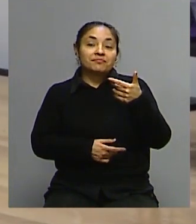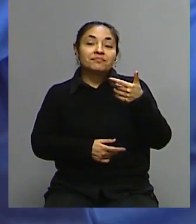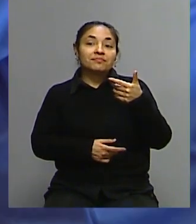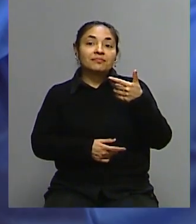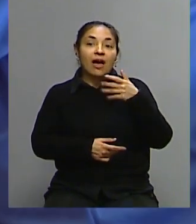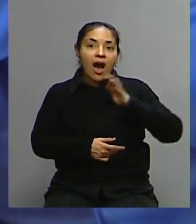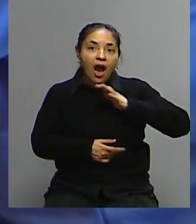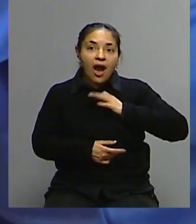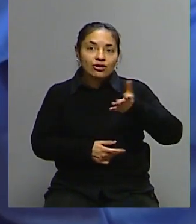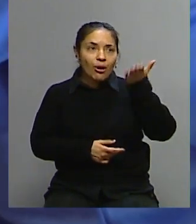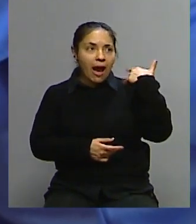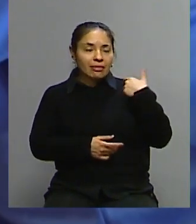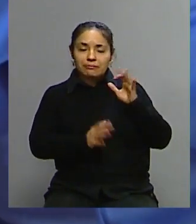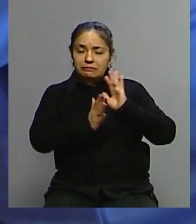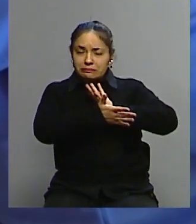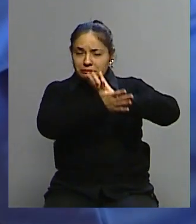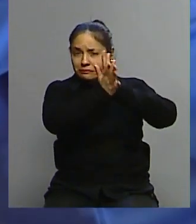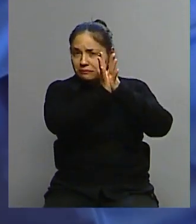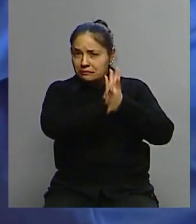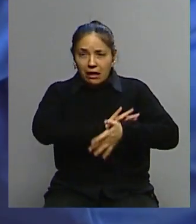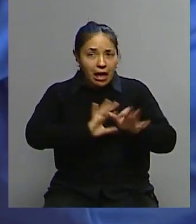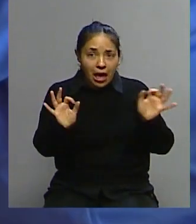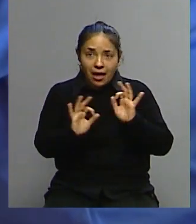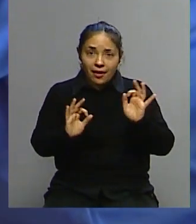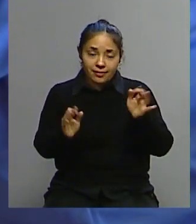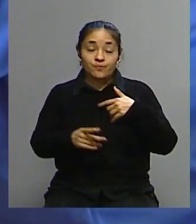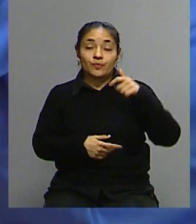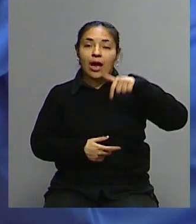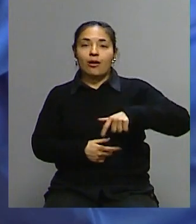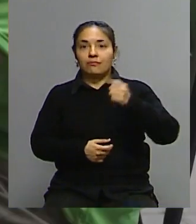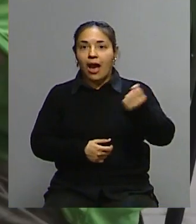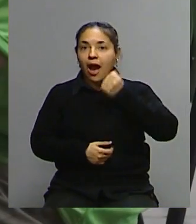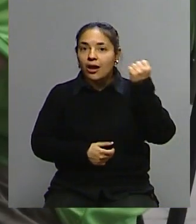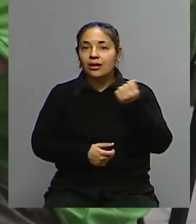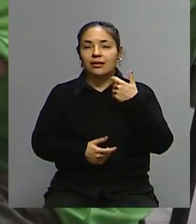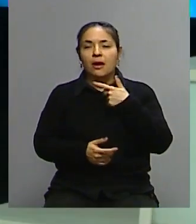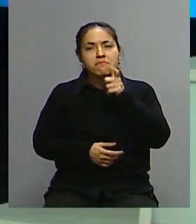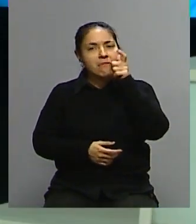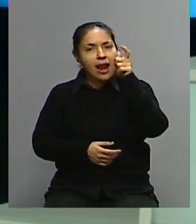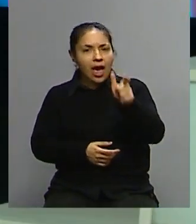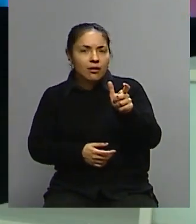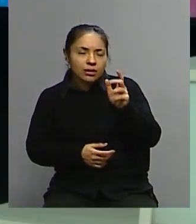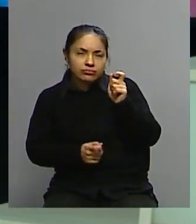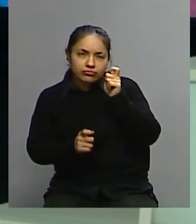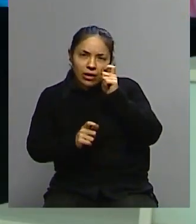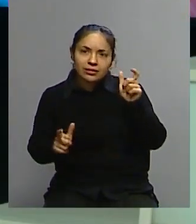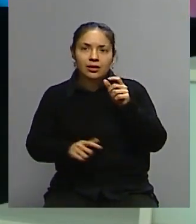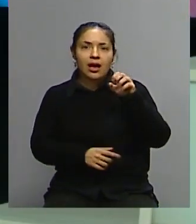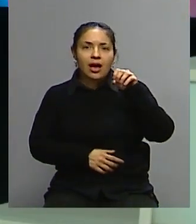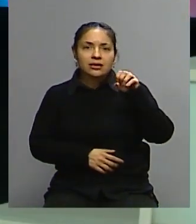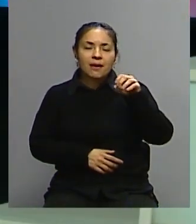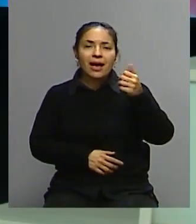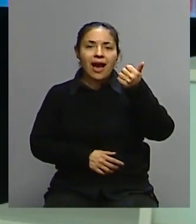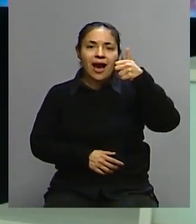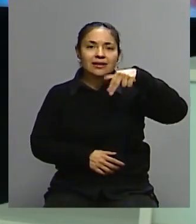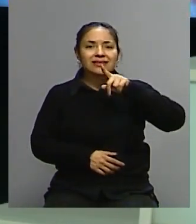la desolación, ¿sí? Tal cual. Entonces, bueno, son avances importantes. Dijiste una palabra que me llama la atención, antiviejista.